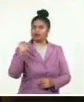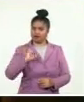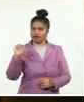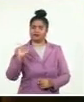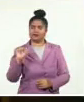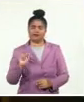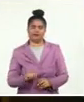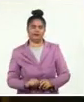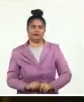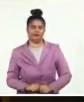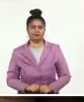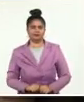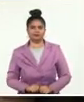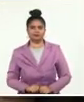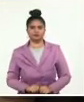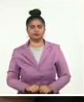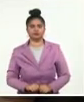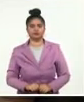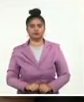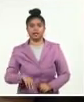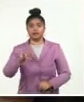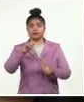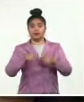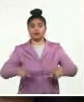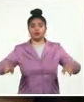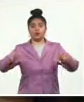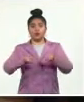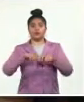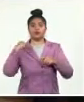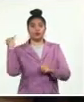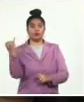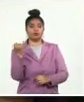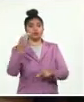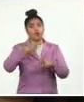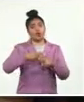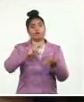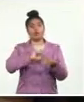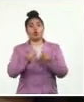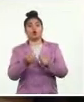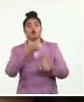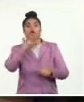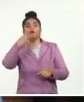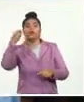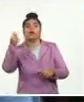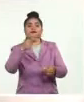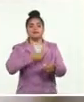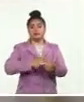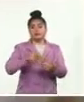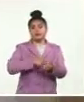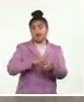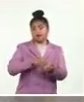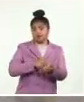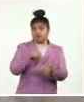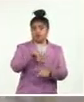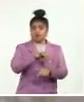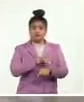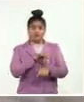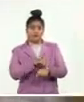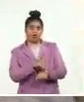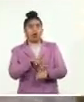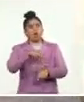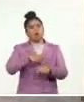técnicas aplicadas el sexto congreso internacional controlando la diabetes y sus complicaciones más severas constituirá un espacio